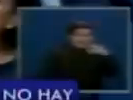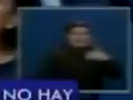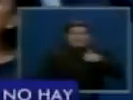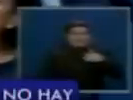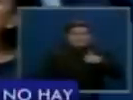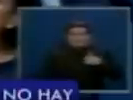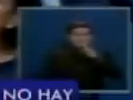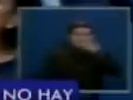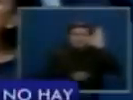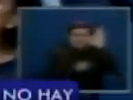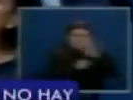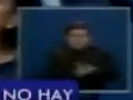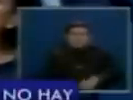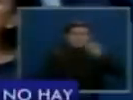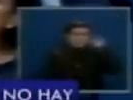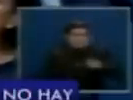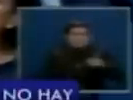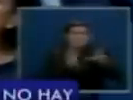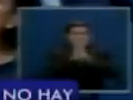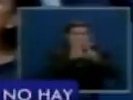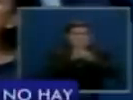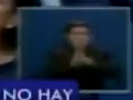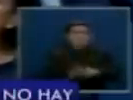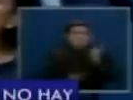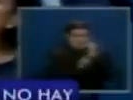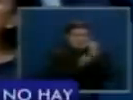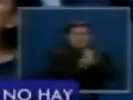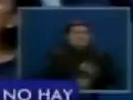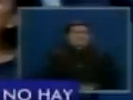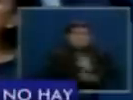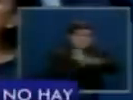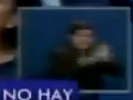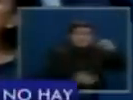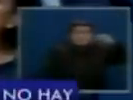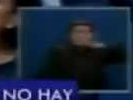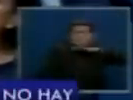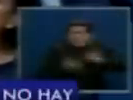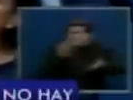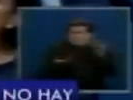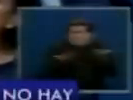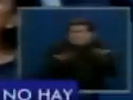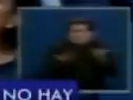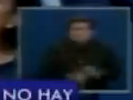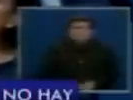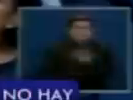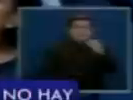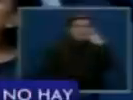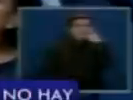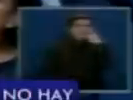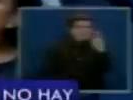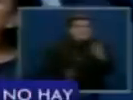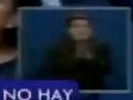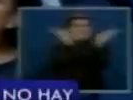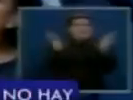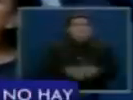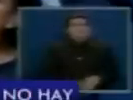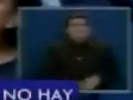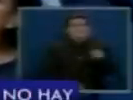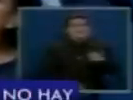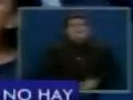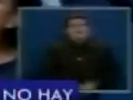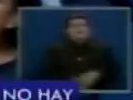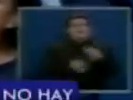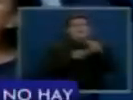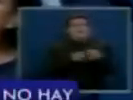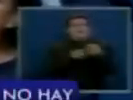cumplir a cabalidad con los mandatos de su ley orgánica que la obliga a prevenir la corrupción? ¿Es la Fiscalía General por la tardanza no siempre